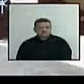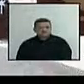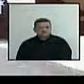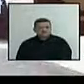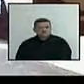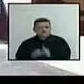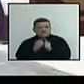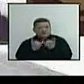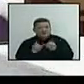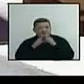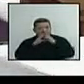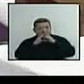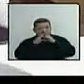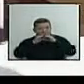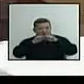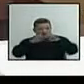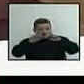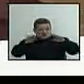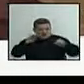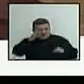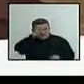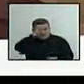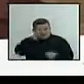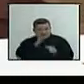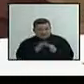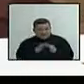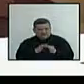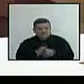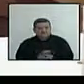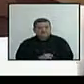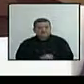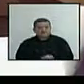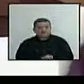Ahora proclamamos juntos nuestra fe.